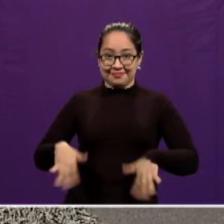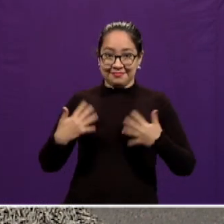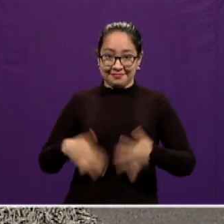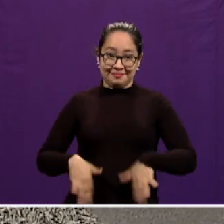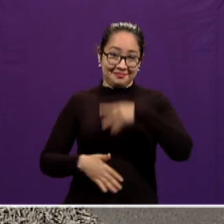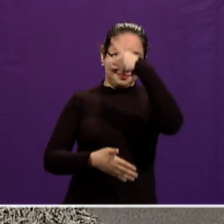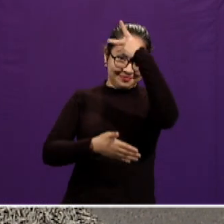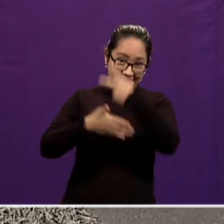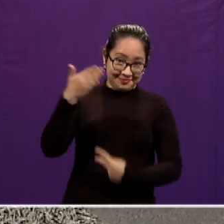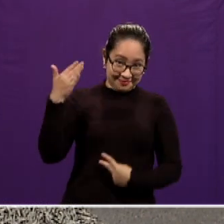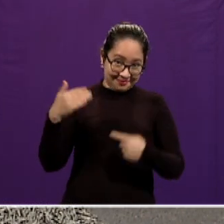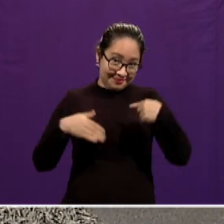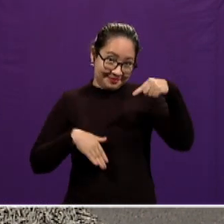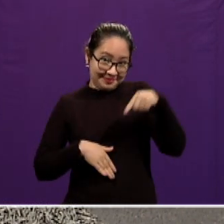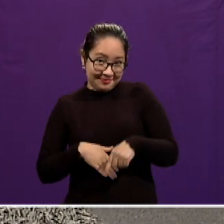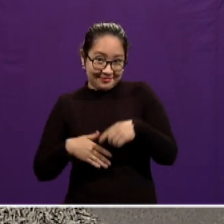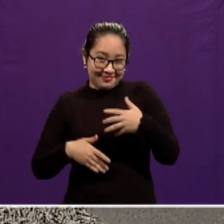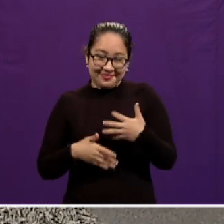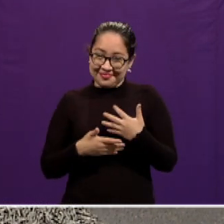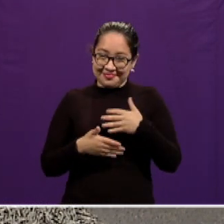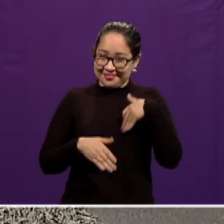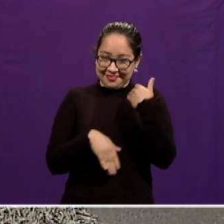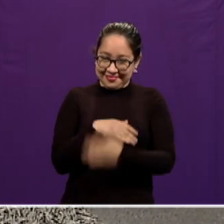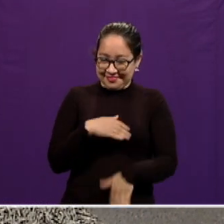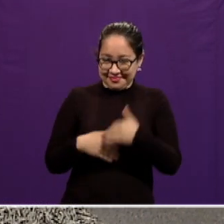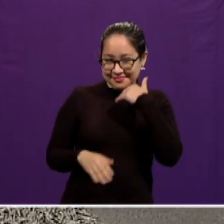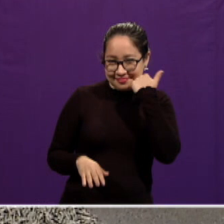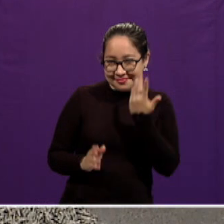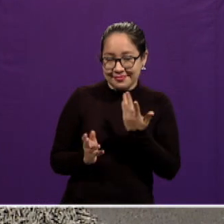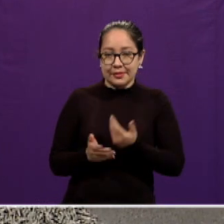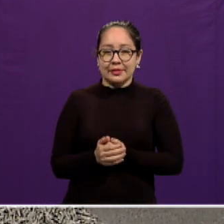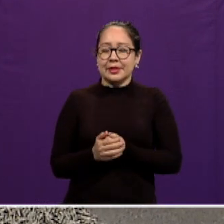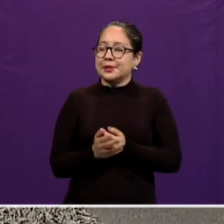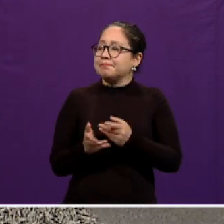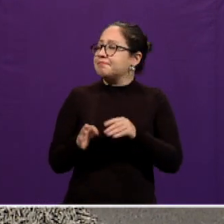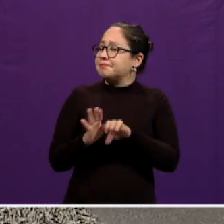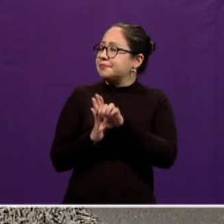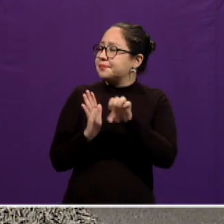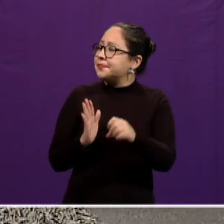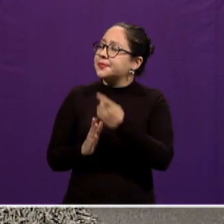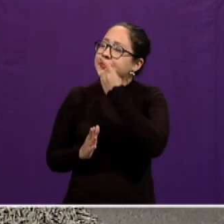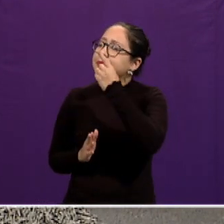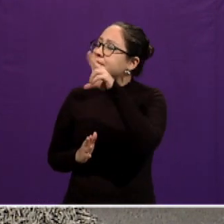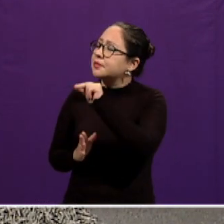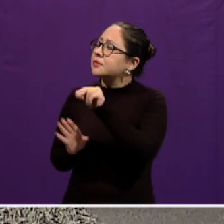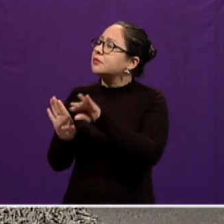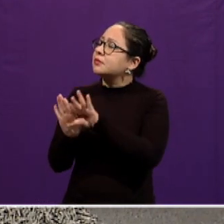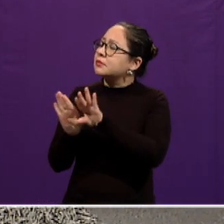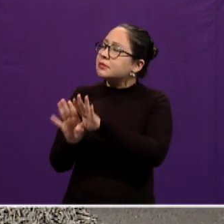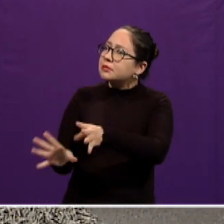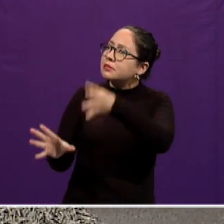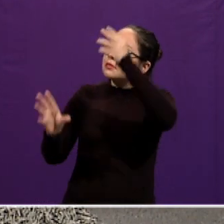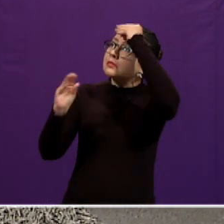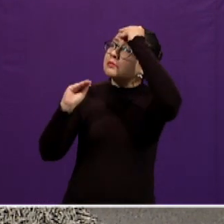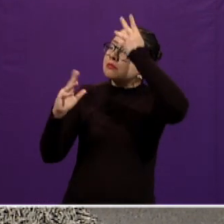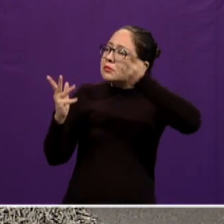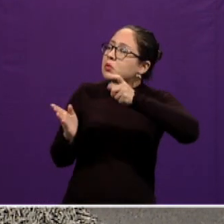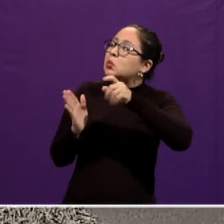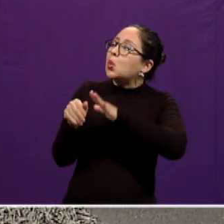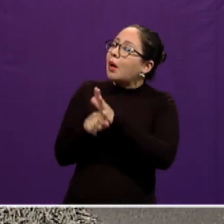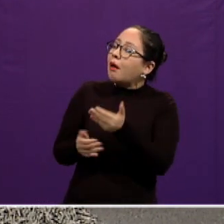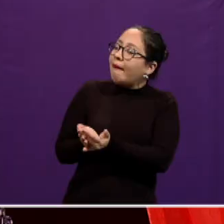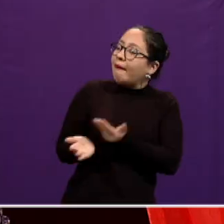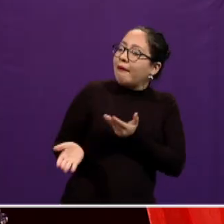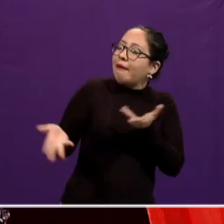queremos. Pero, ¿qué podemos hacer, por ejemplo, para estar trabajando en este asunto del no y poner límites? ¿Qué tenemos que hacer? ¿Cuáles son